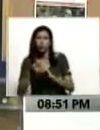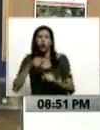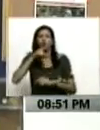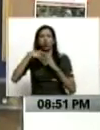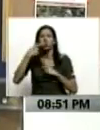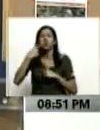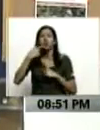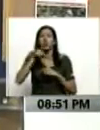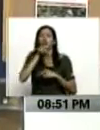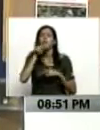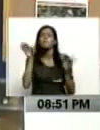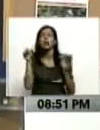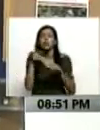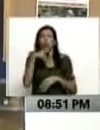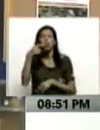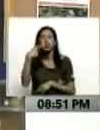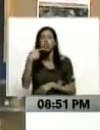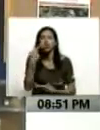es